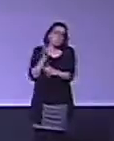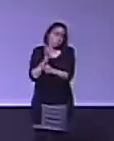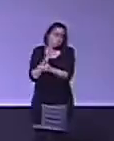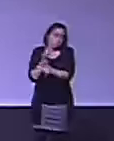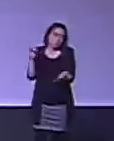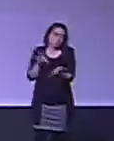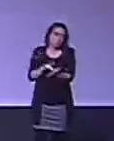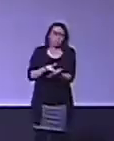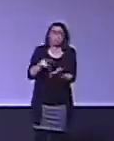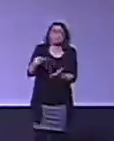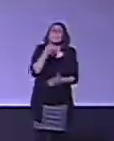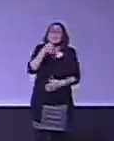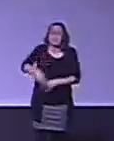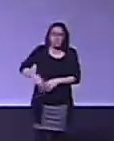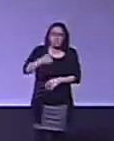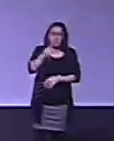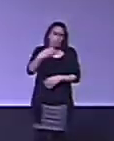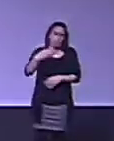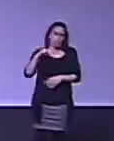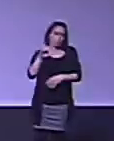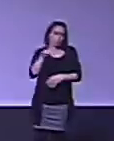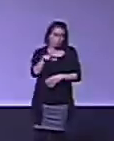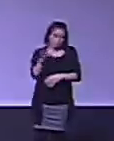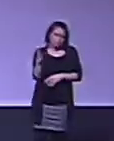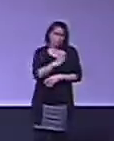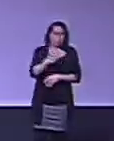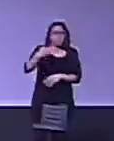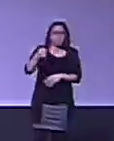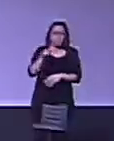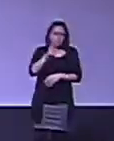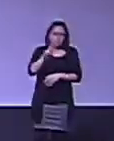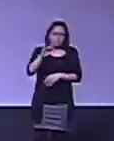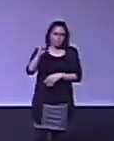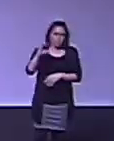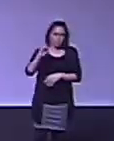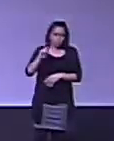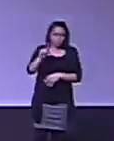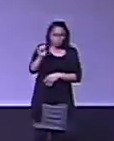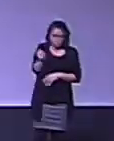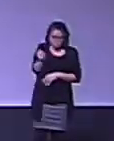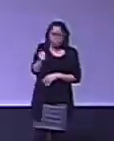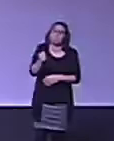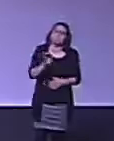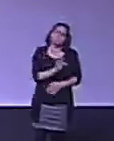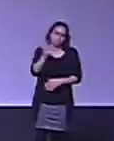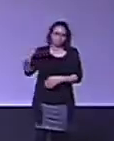batzuk ditu zuentzat. Abel, zure txanda.